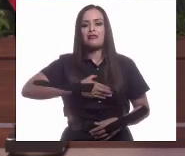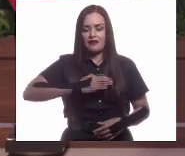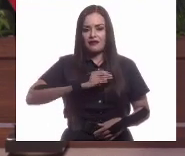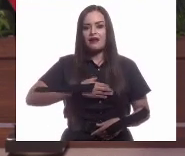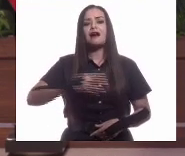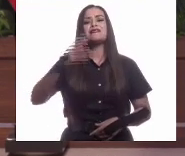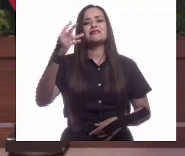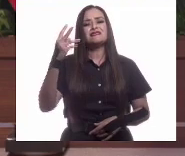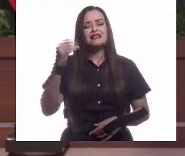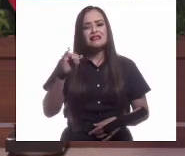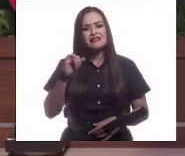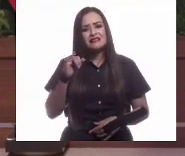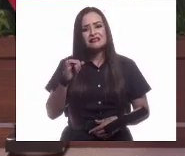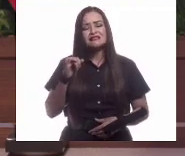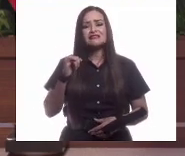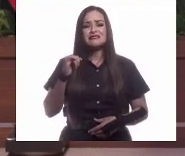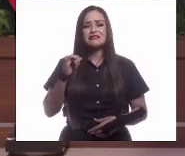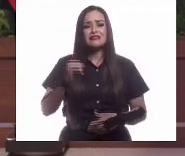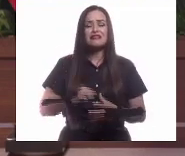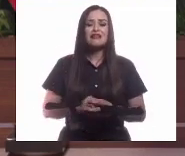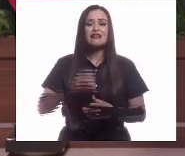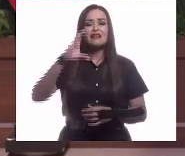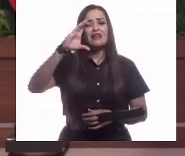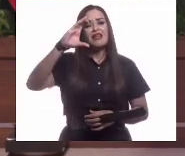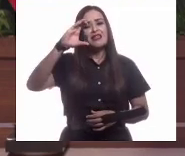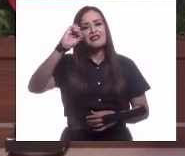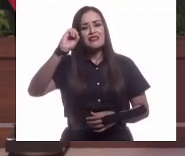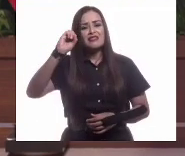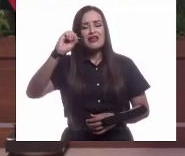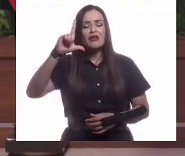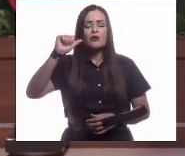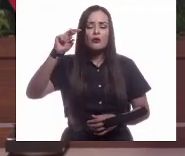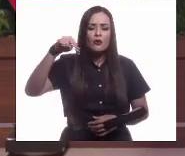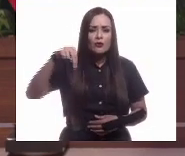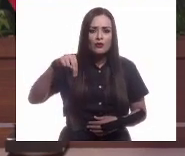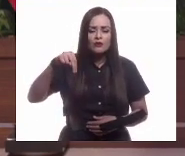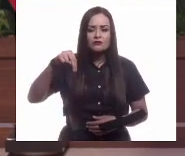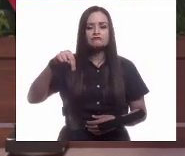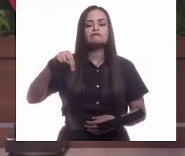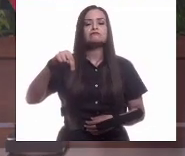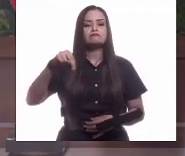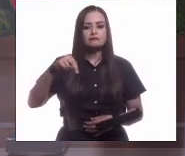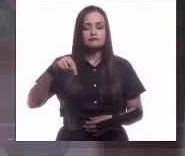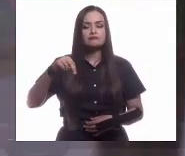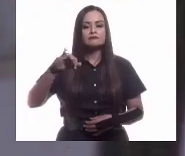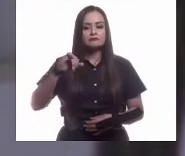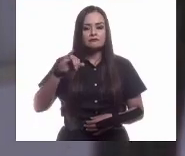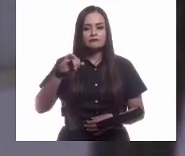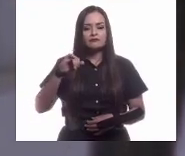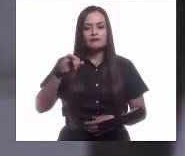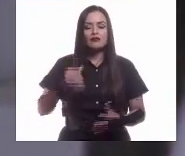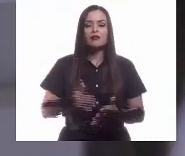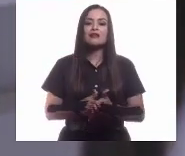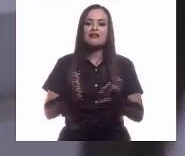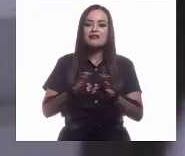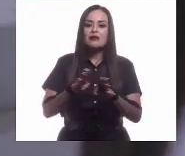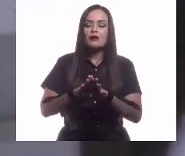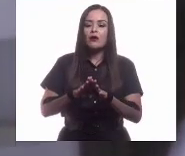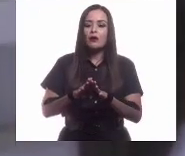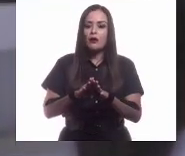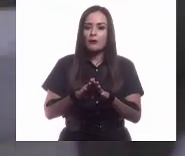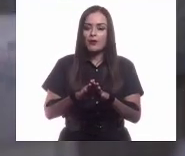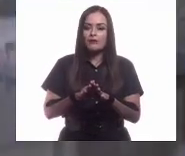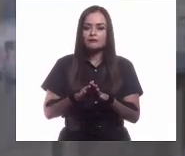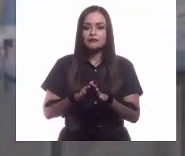de testículo, de colon y de recto. Renovamos el convenio de coordinación para el intercambio de servicios de salud